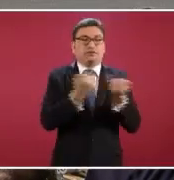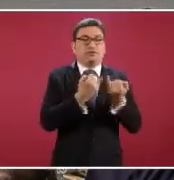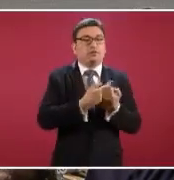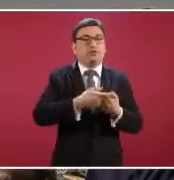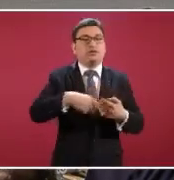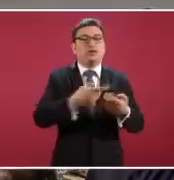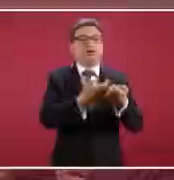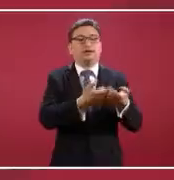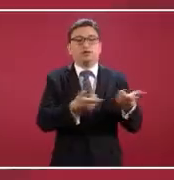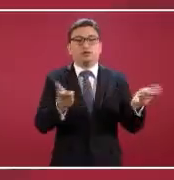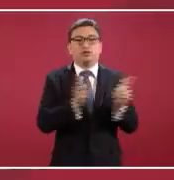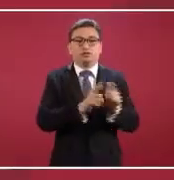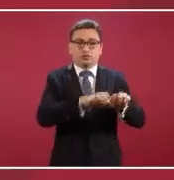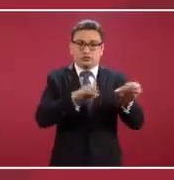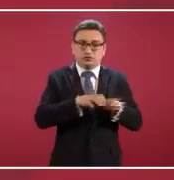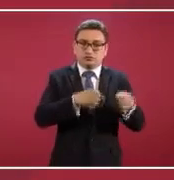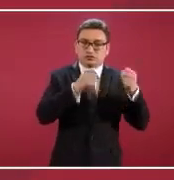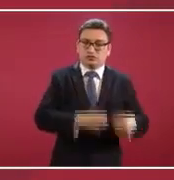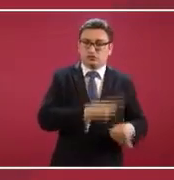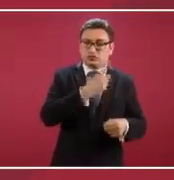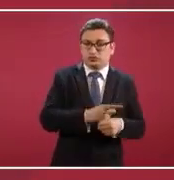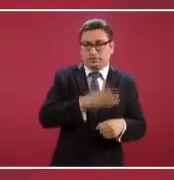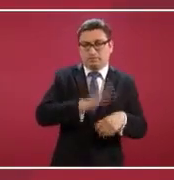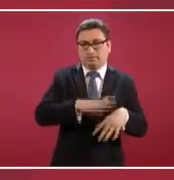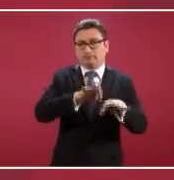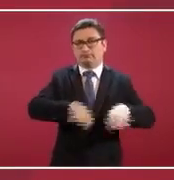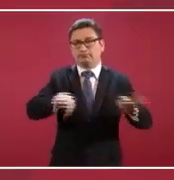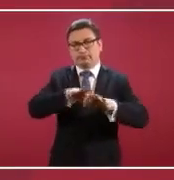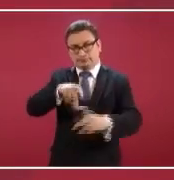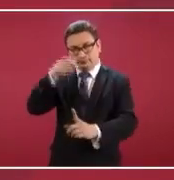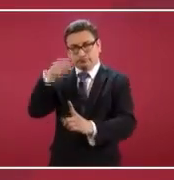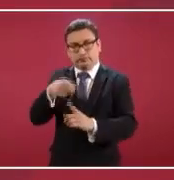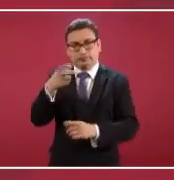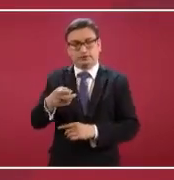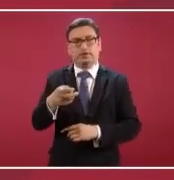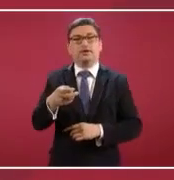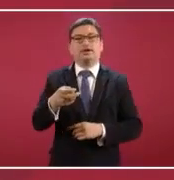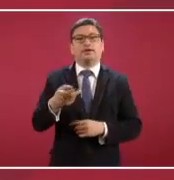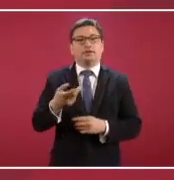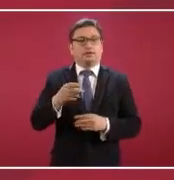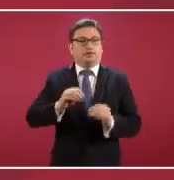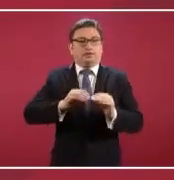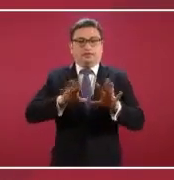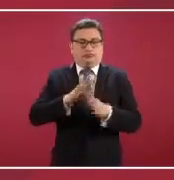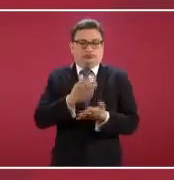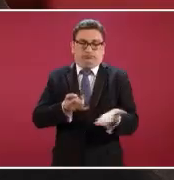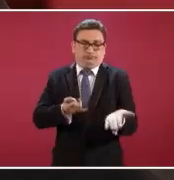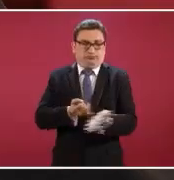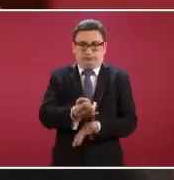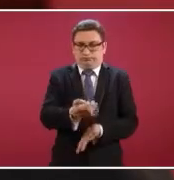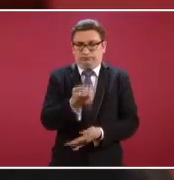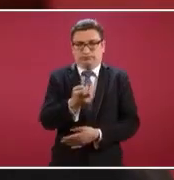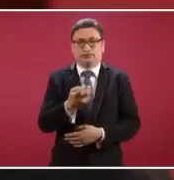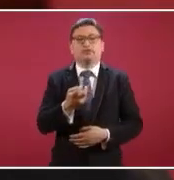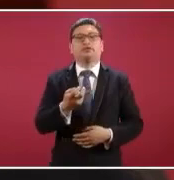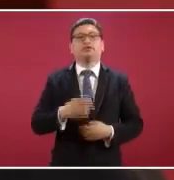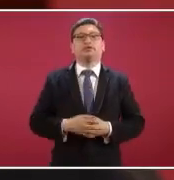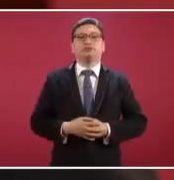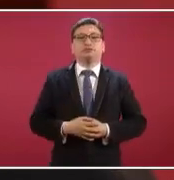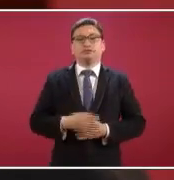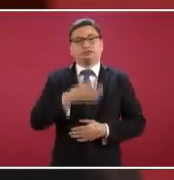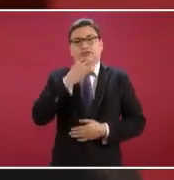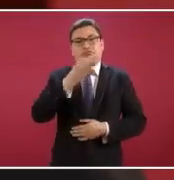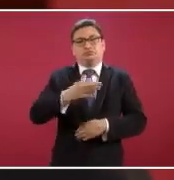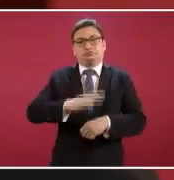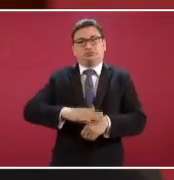que se le dé toda la prioridad necesaria. Y como consecuencia de esa decisión, pues nada más señalarles